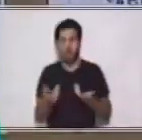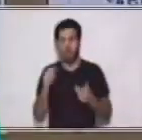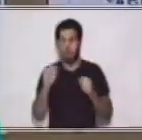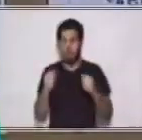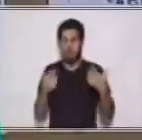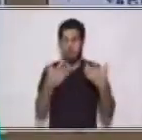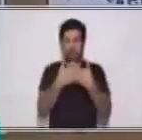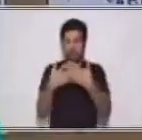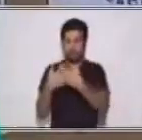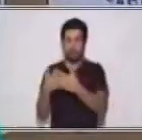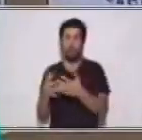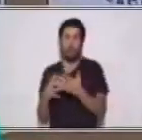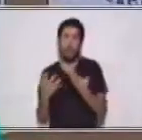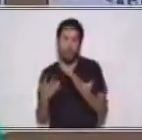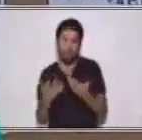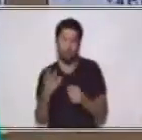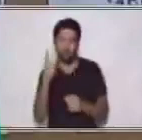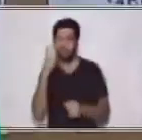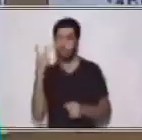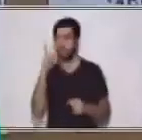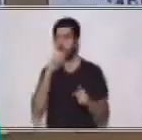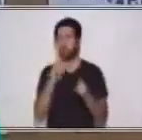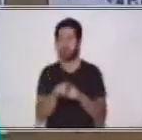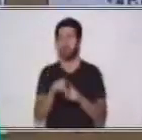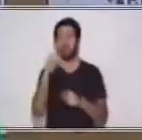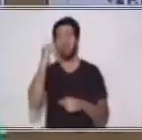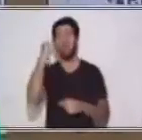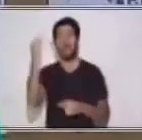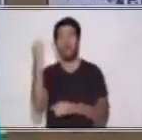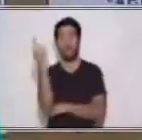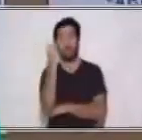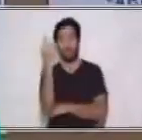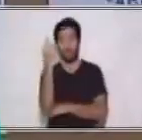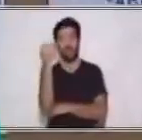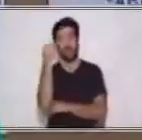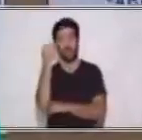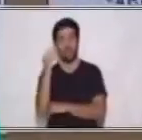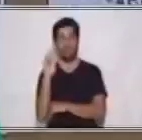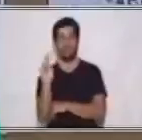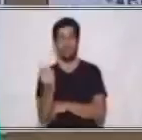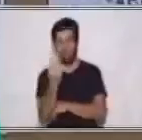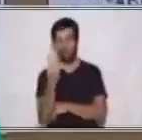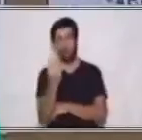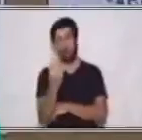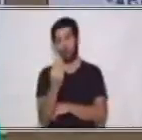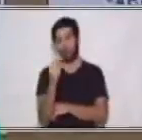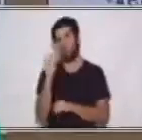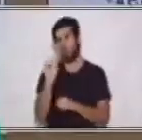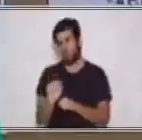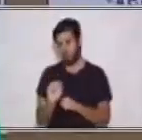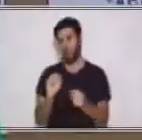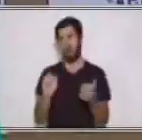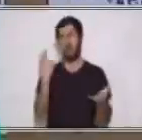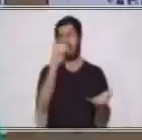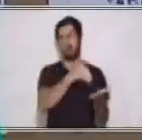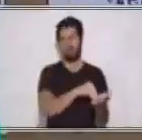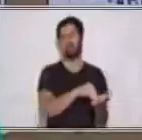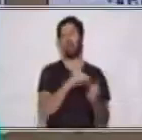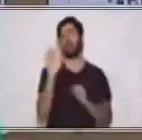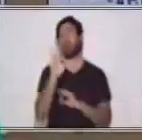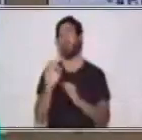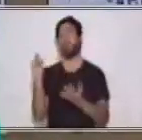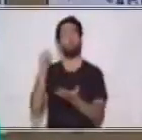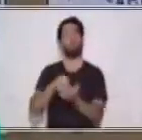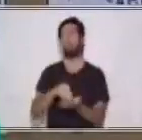subjetividad. Entonces también hablamos que las ideas principales pueden que estén en el texto o no. Y un ejemplo de hechos